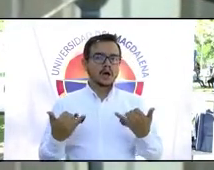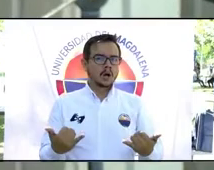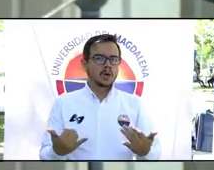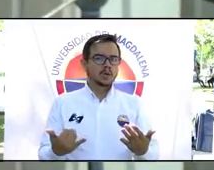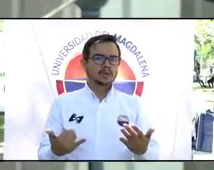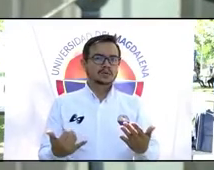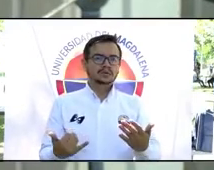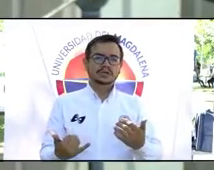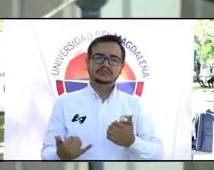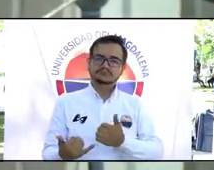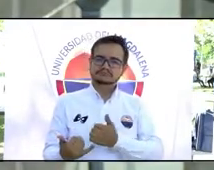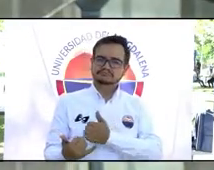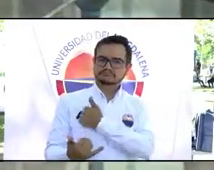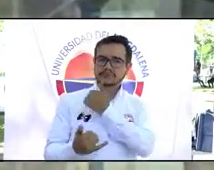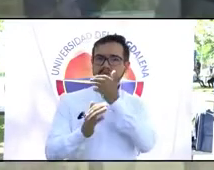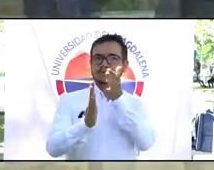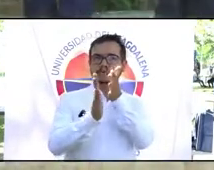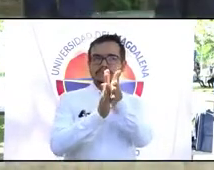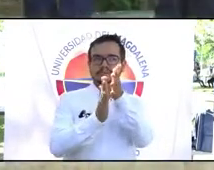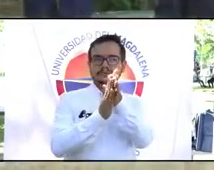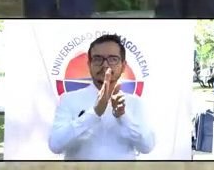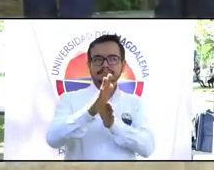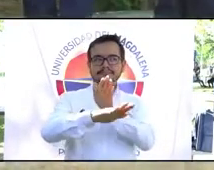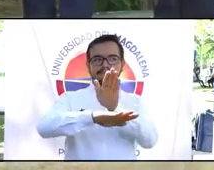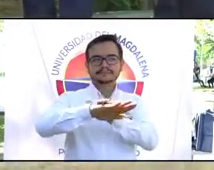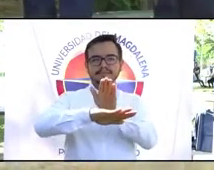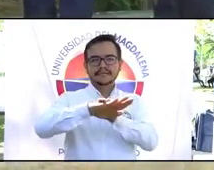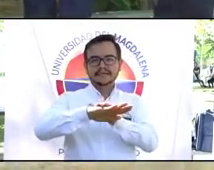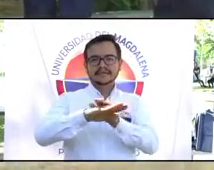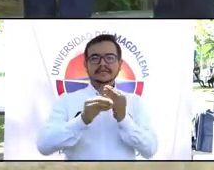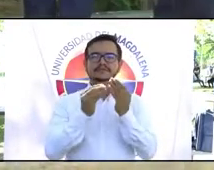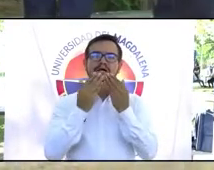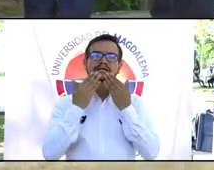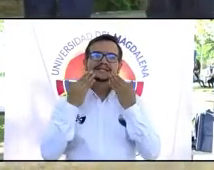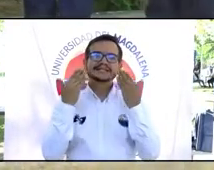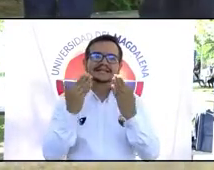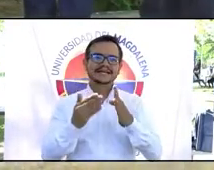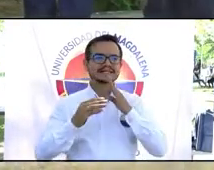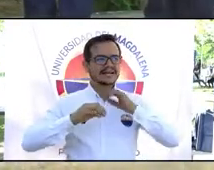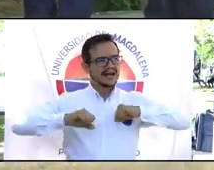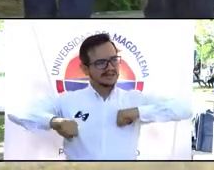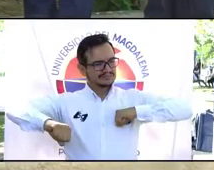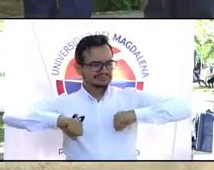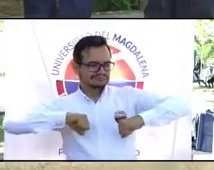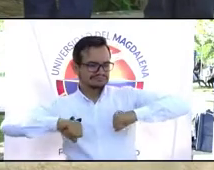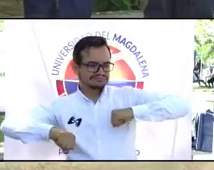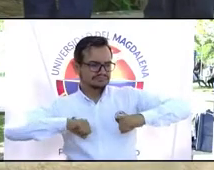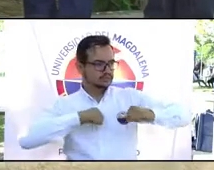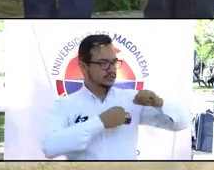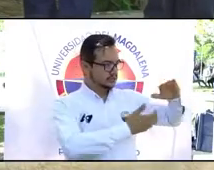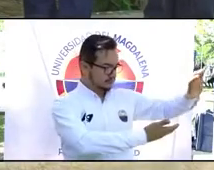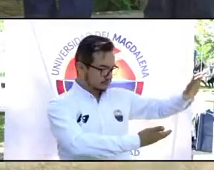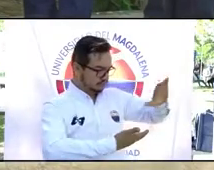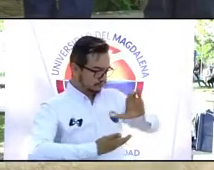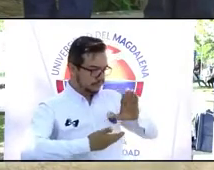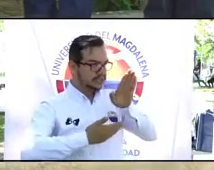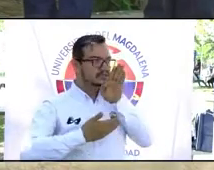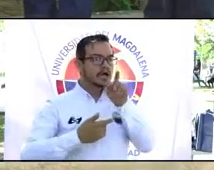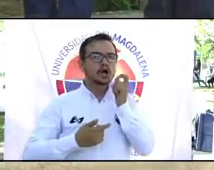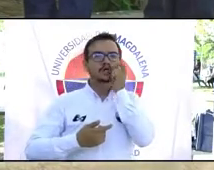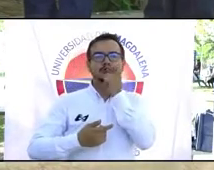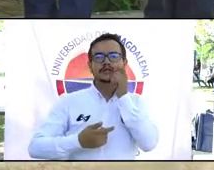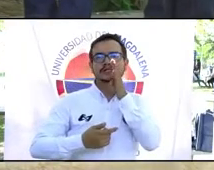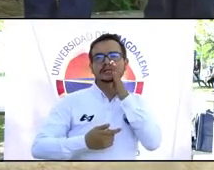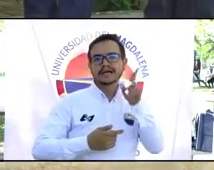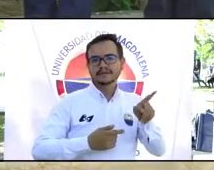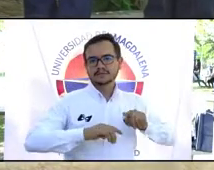cabe resaltar que aprovecho para agradecer toda la gestión que se ha entregado al programa de odontología desde la dirección administrativa y